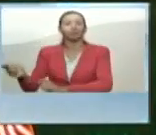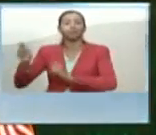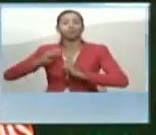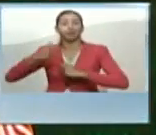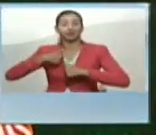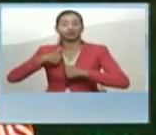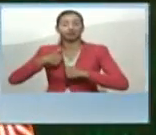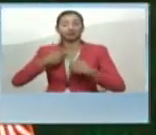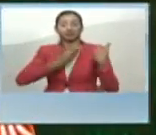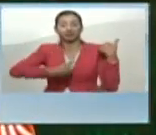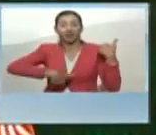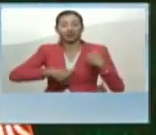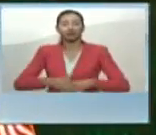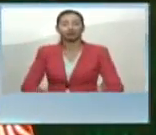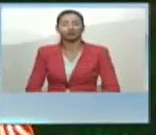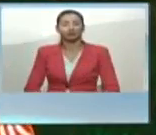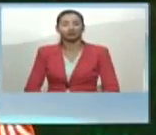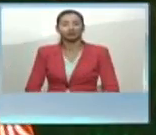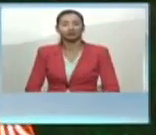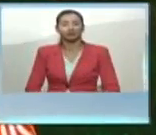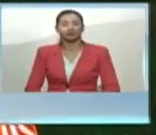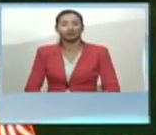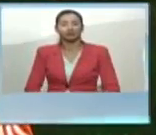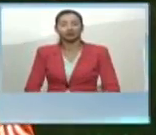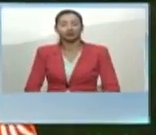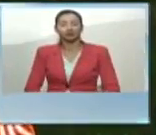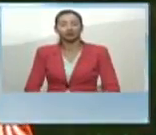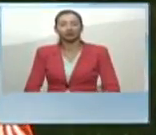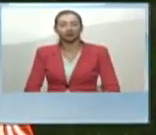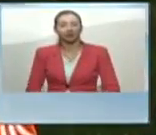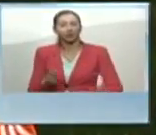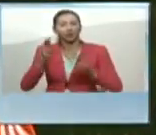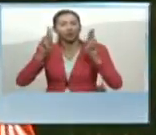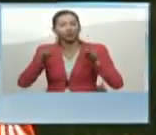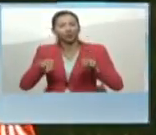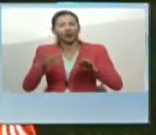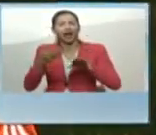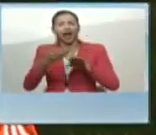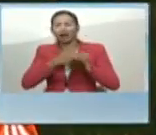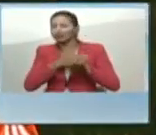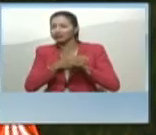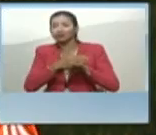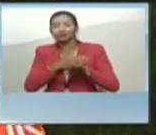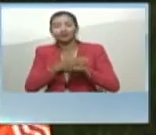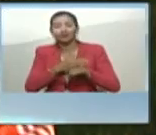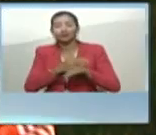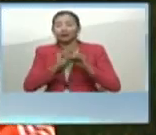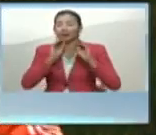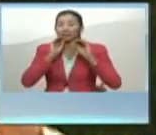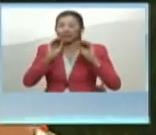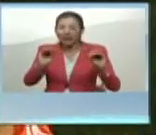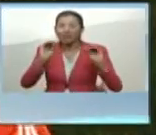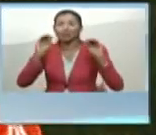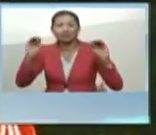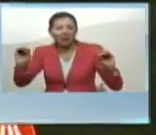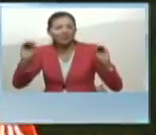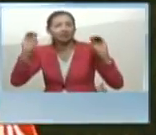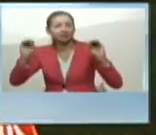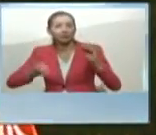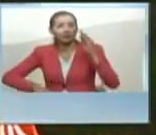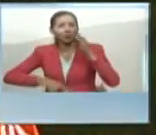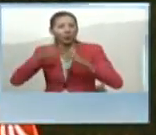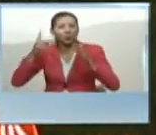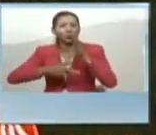antes se había convocado tantos procesos de diálogo con todos los sectores